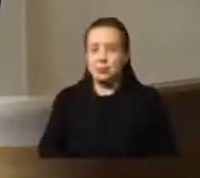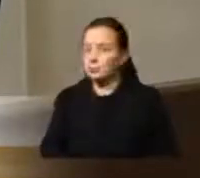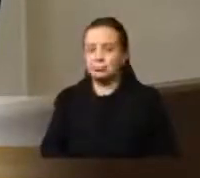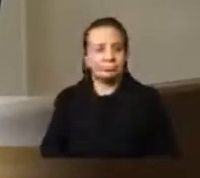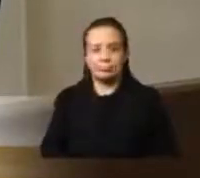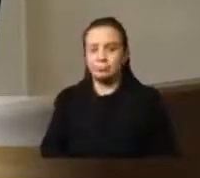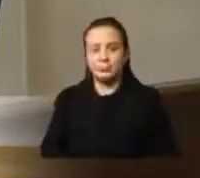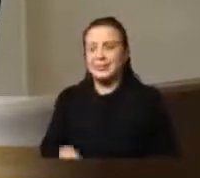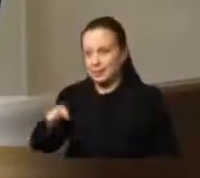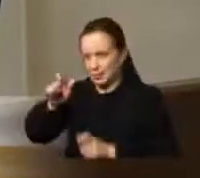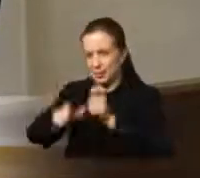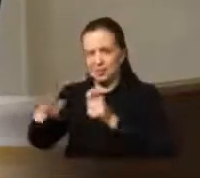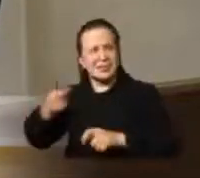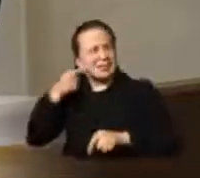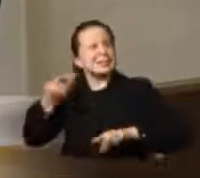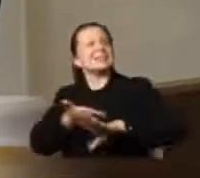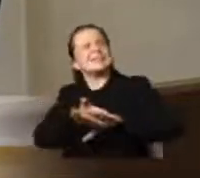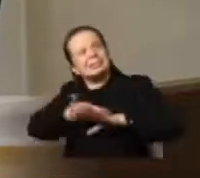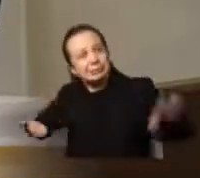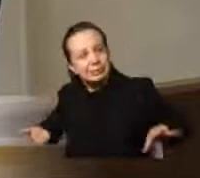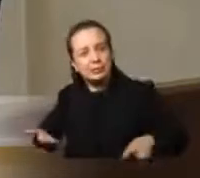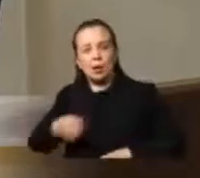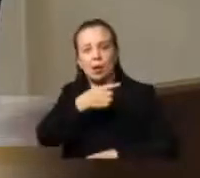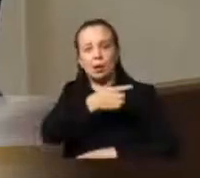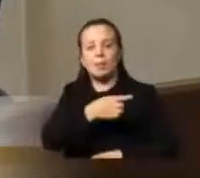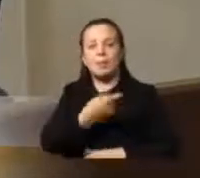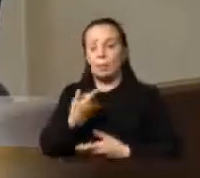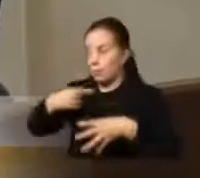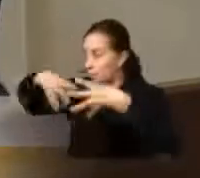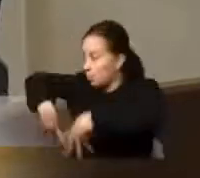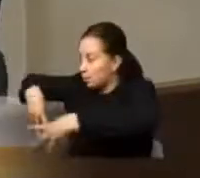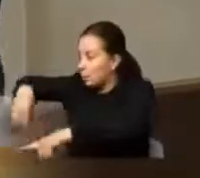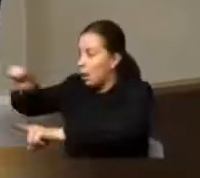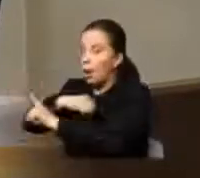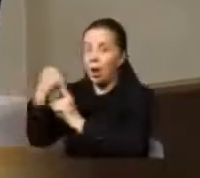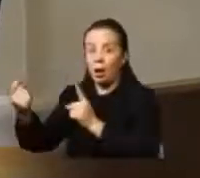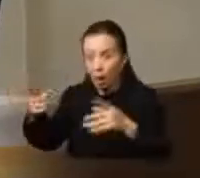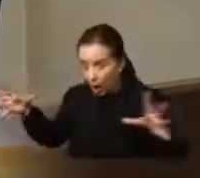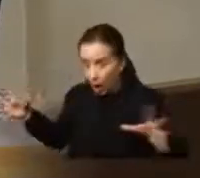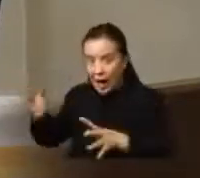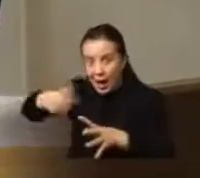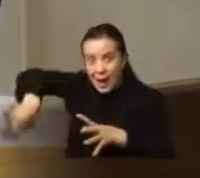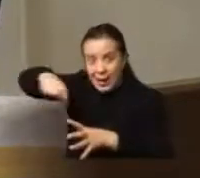puede seguir criminalizando a la protesta social.